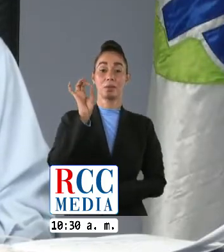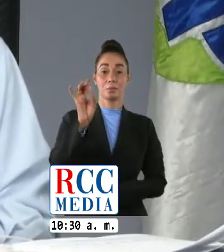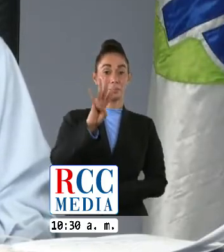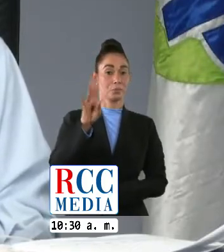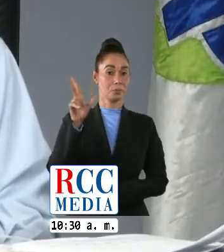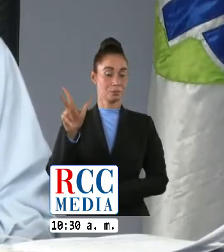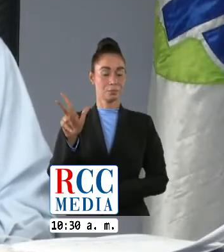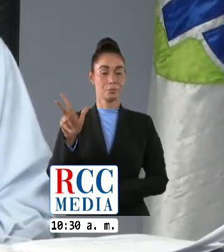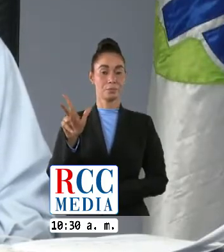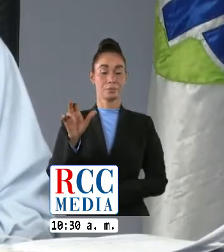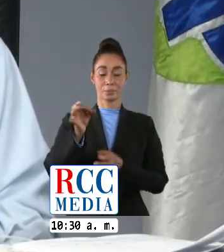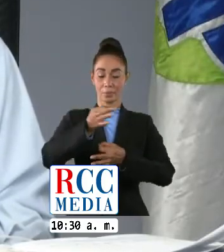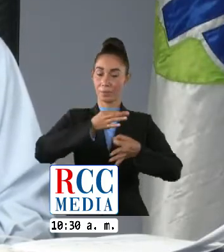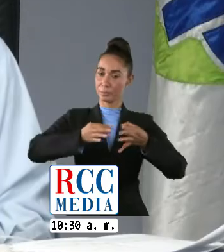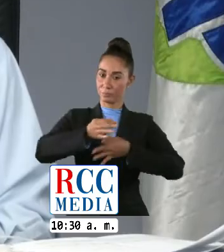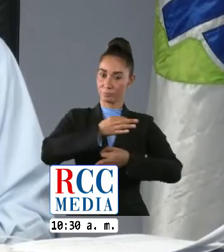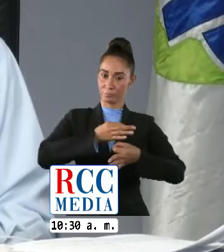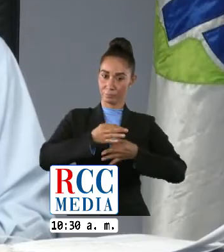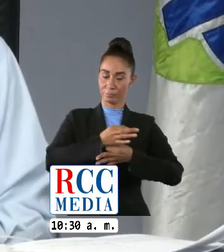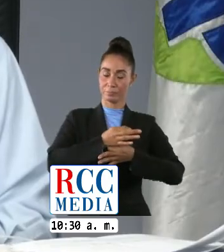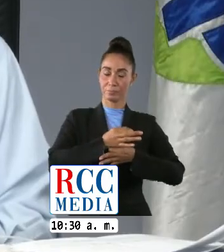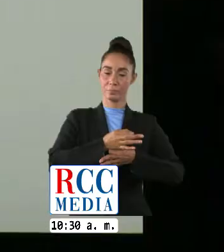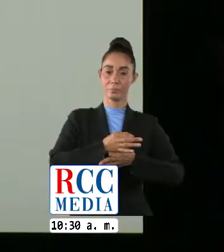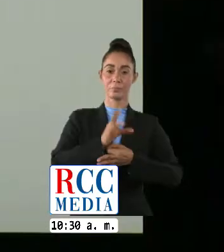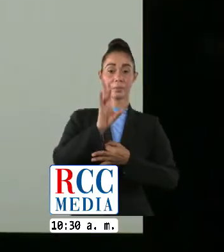7.43% en San Francisco de Macorís,